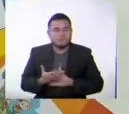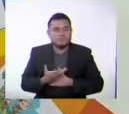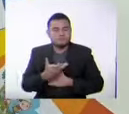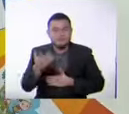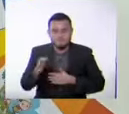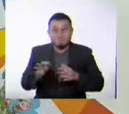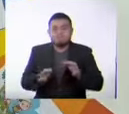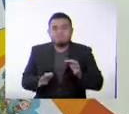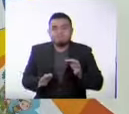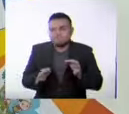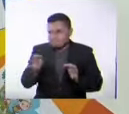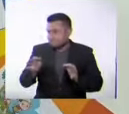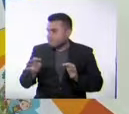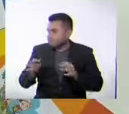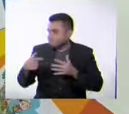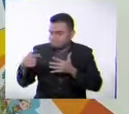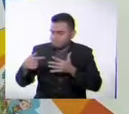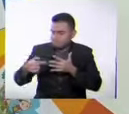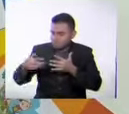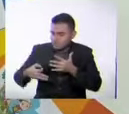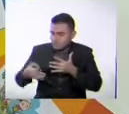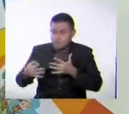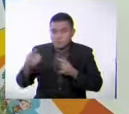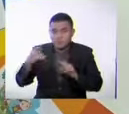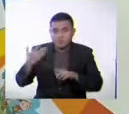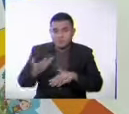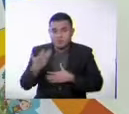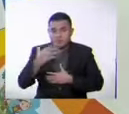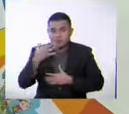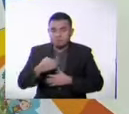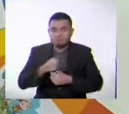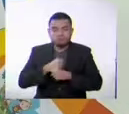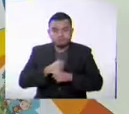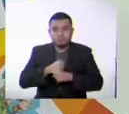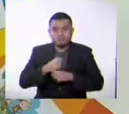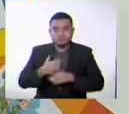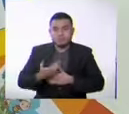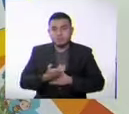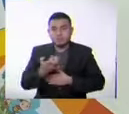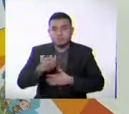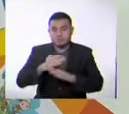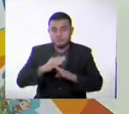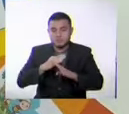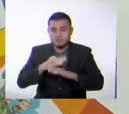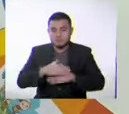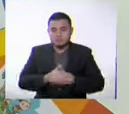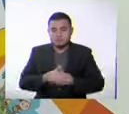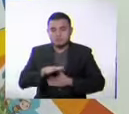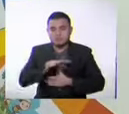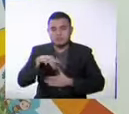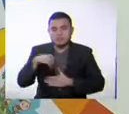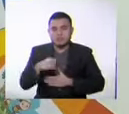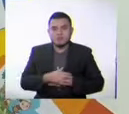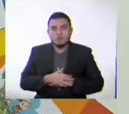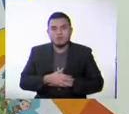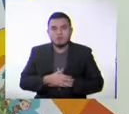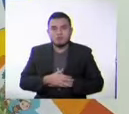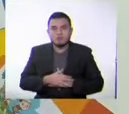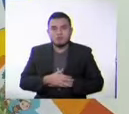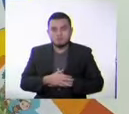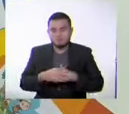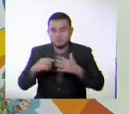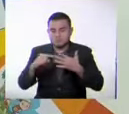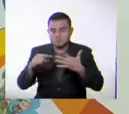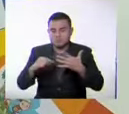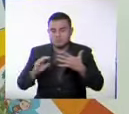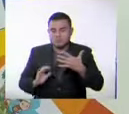jurídicamente regulado, y es decir, todo lo que garantiza, lo que protege a la familia en la Constitución de la República, del